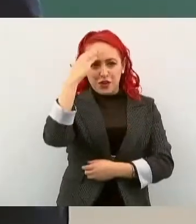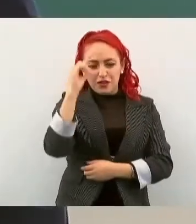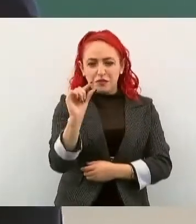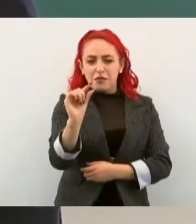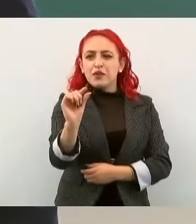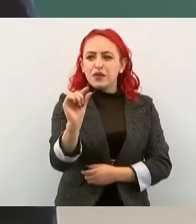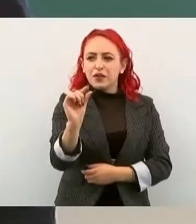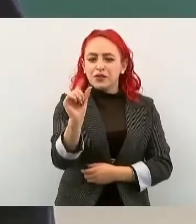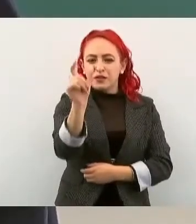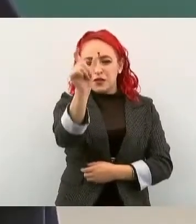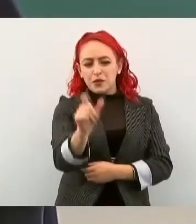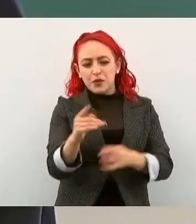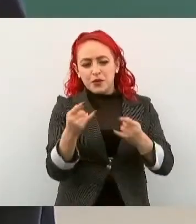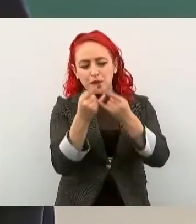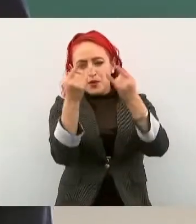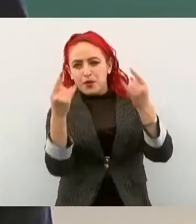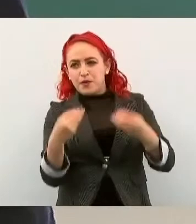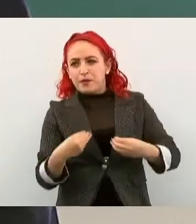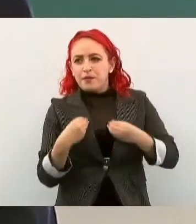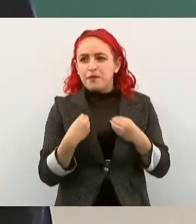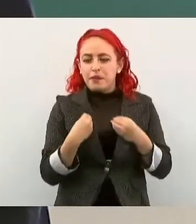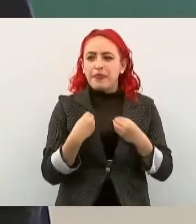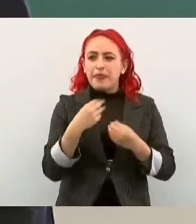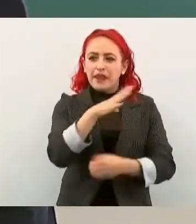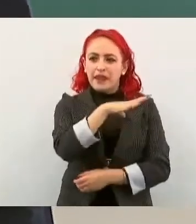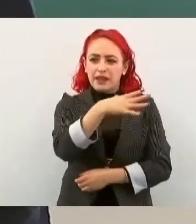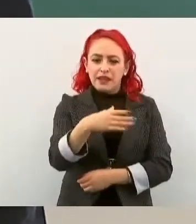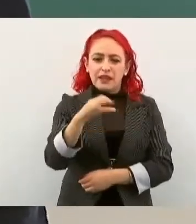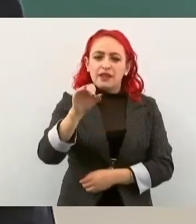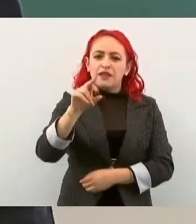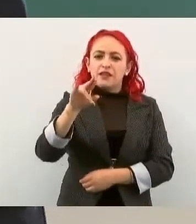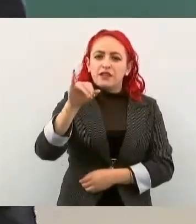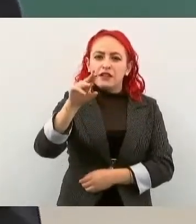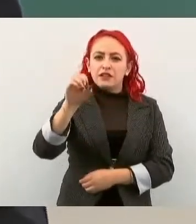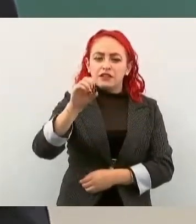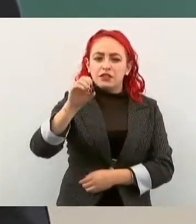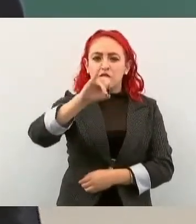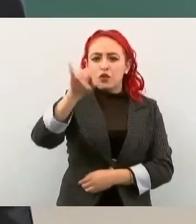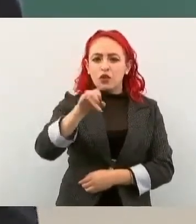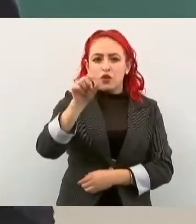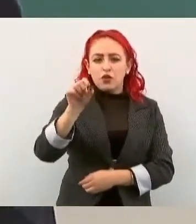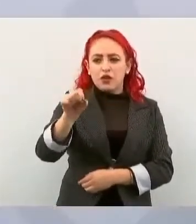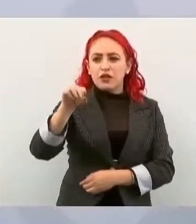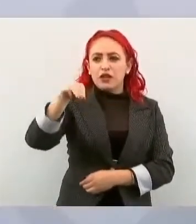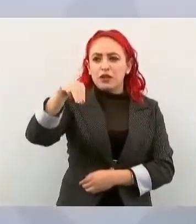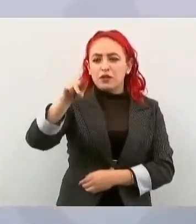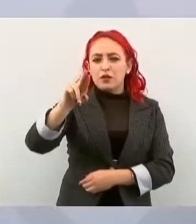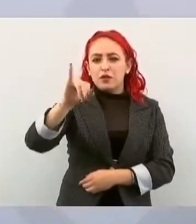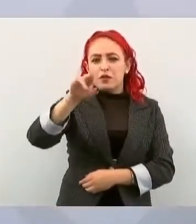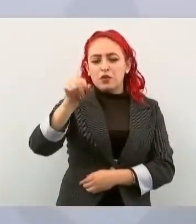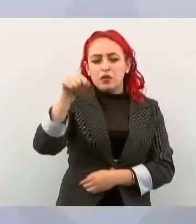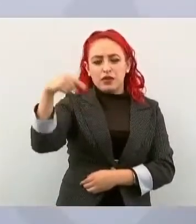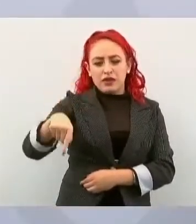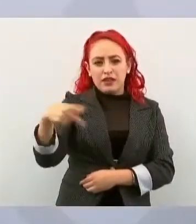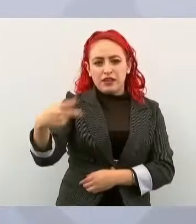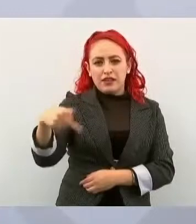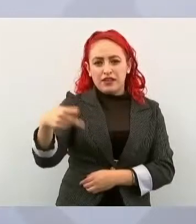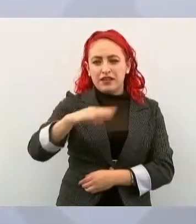poco sobre su vida pública, el general Francisco J. Mújica, también